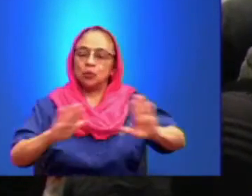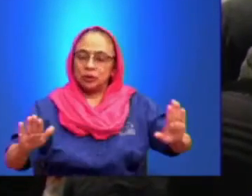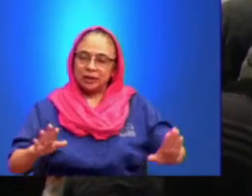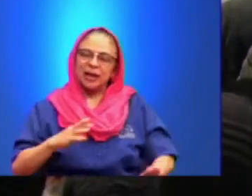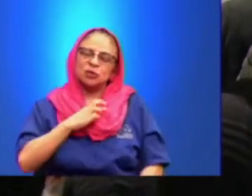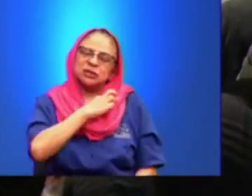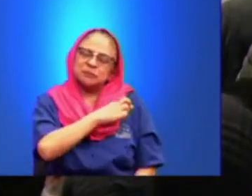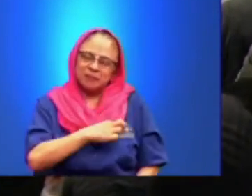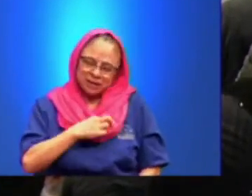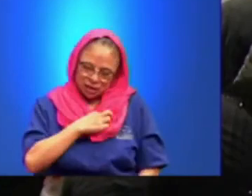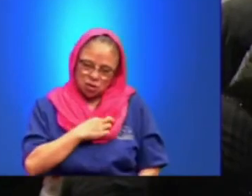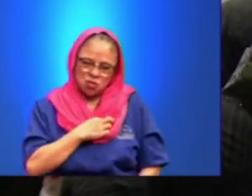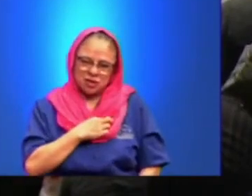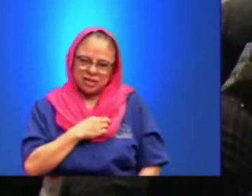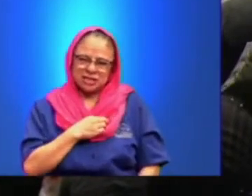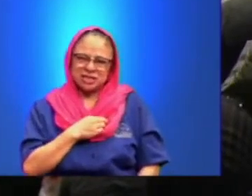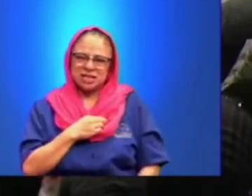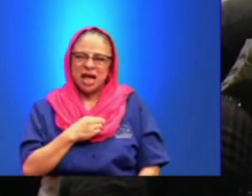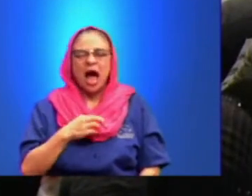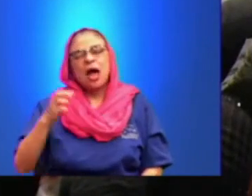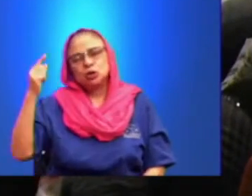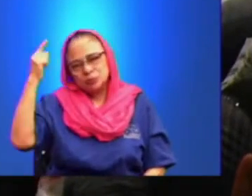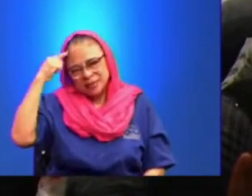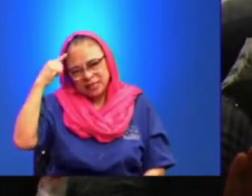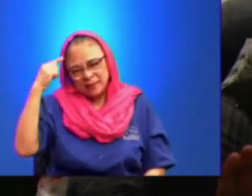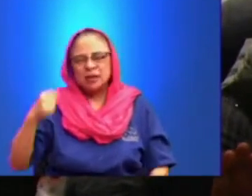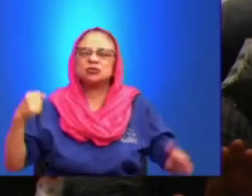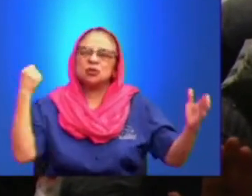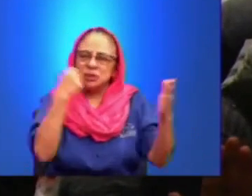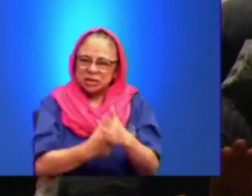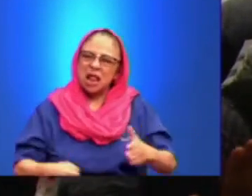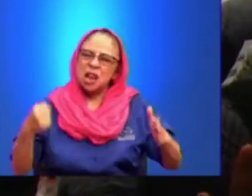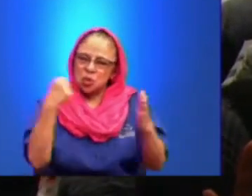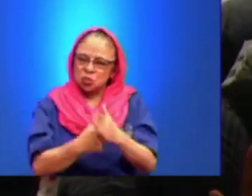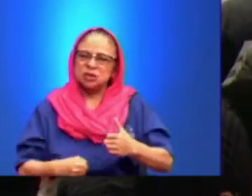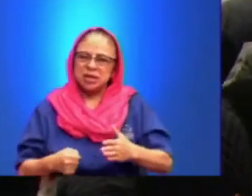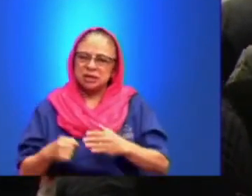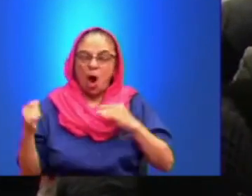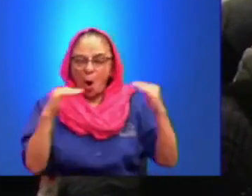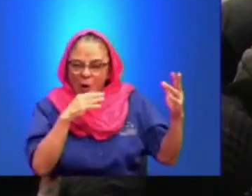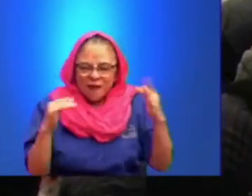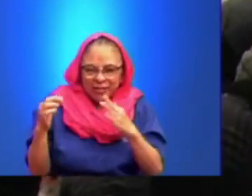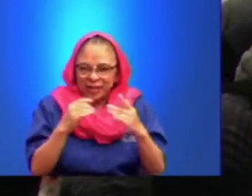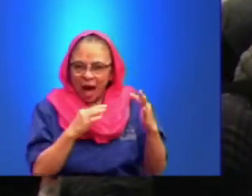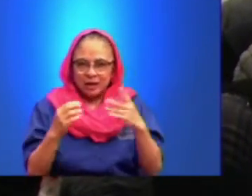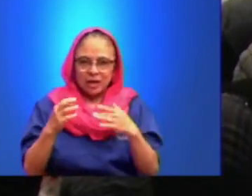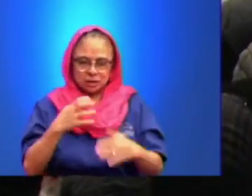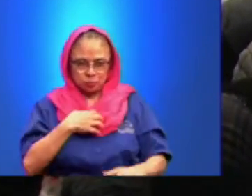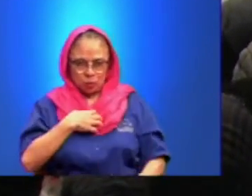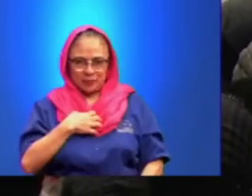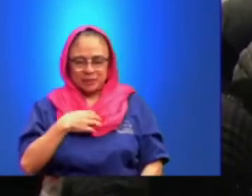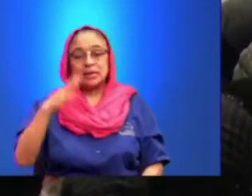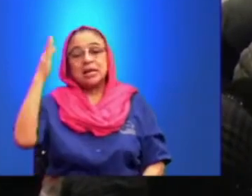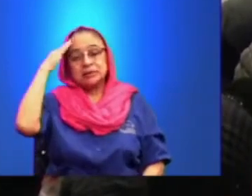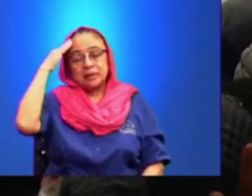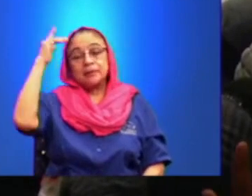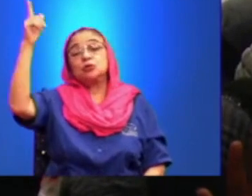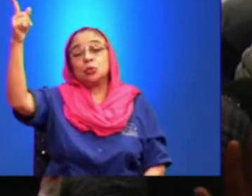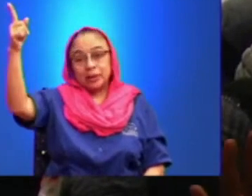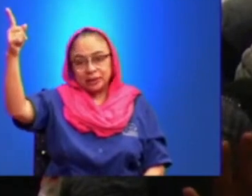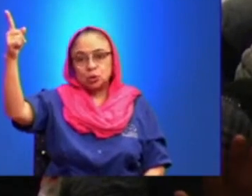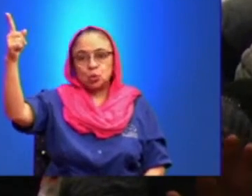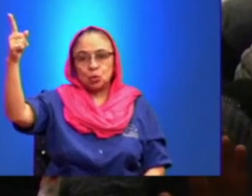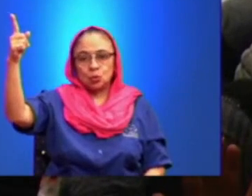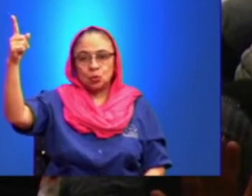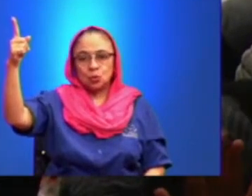pasiones a nuestras luchas a nuestros pensamientos a nuestras batallas sabiendo que tú eres tan